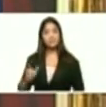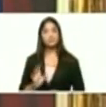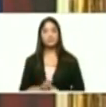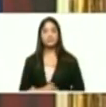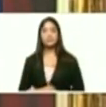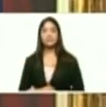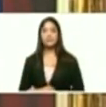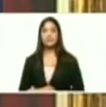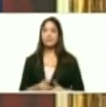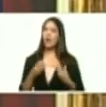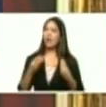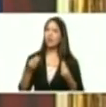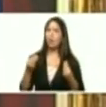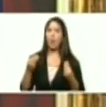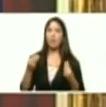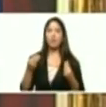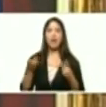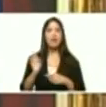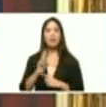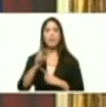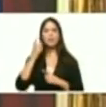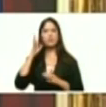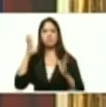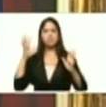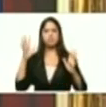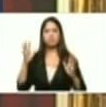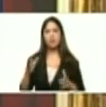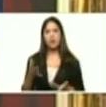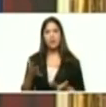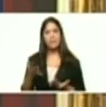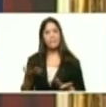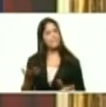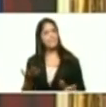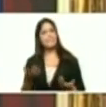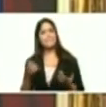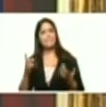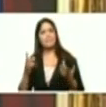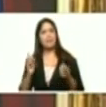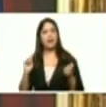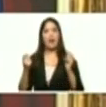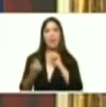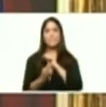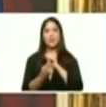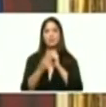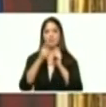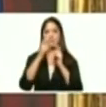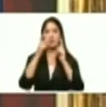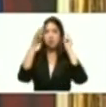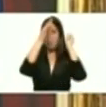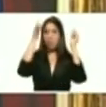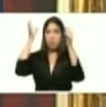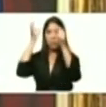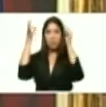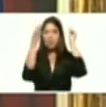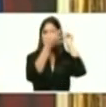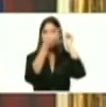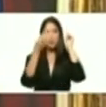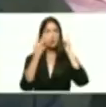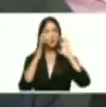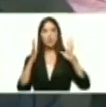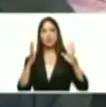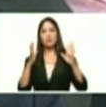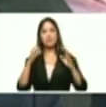y cómo se desorbitan, y pasan a estados de, ansiedad y desesperación,